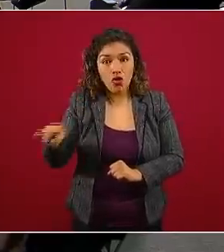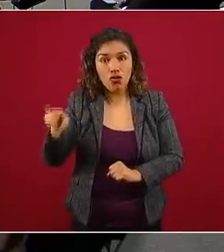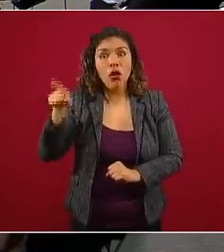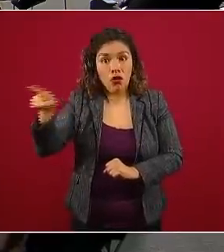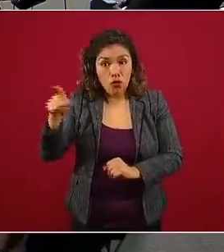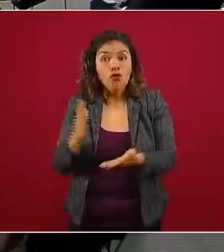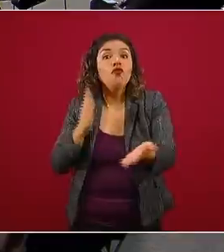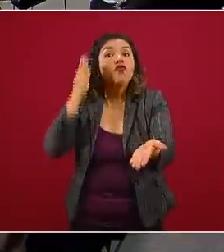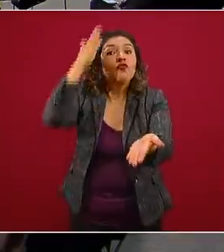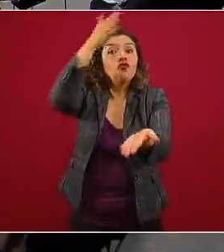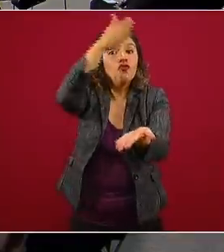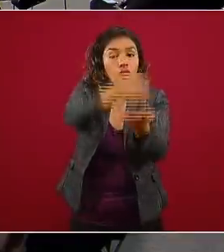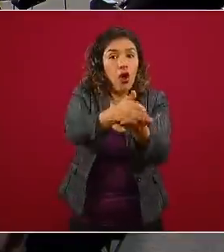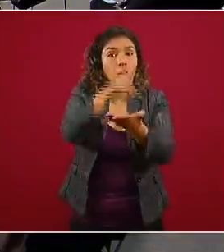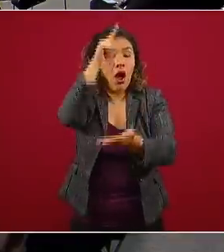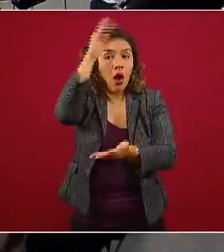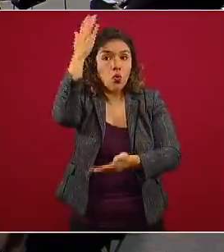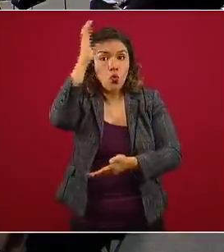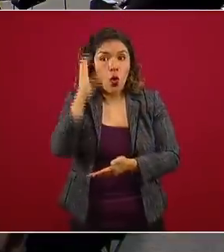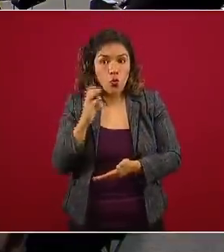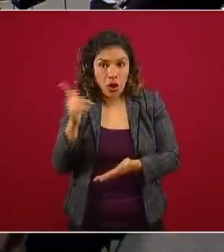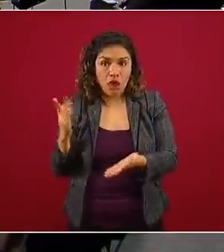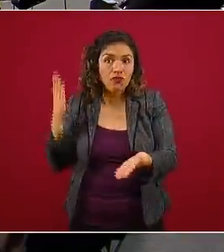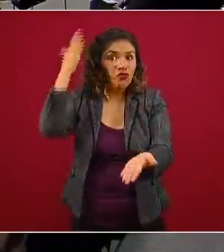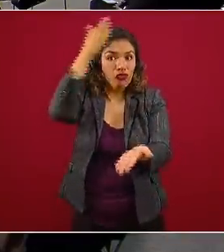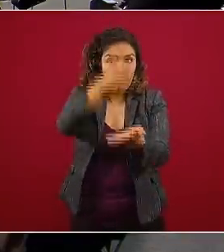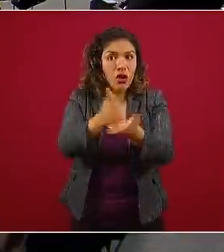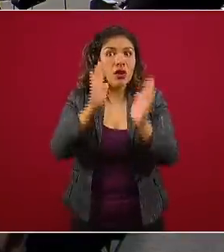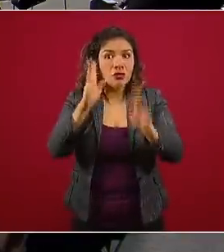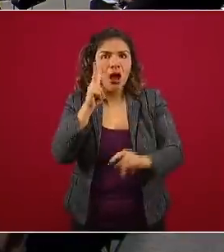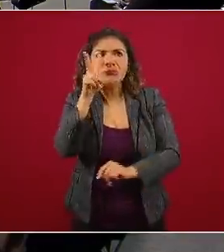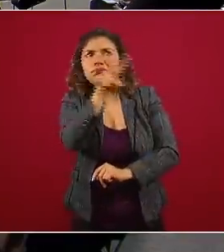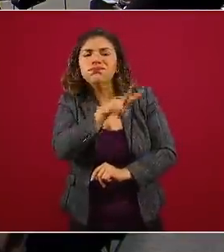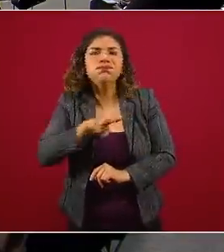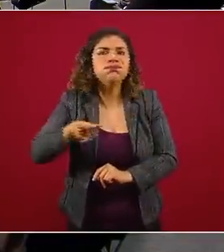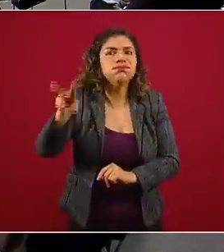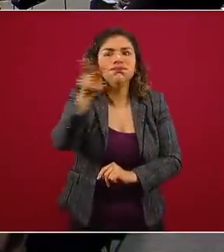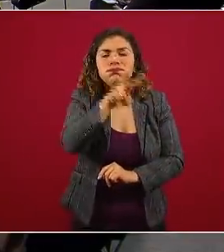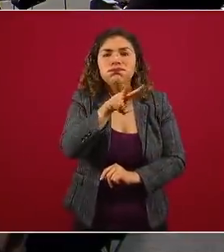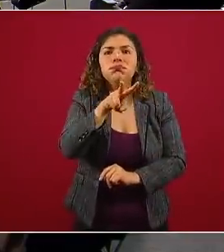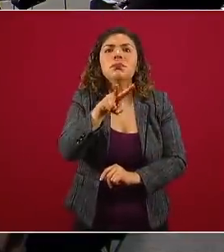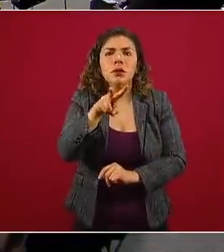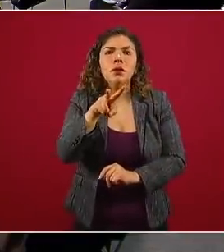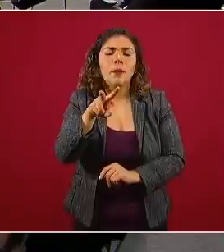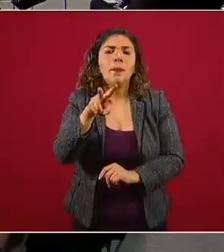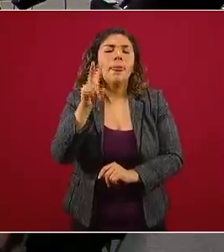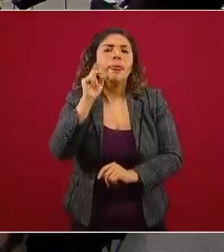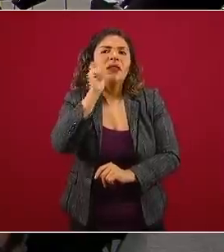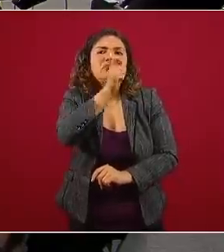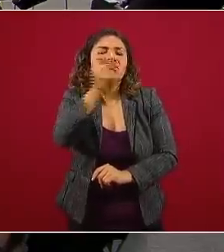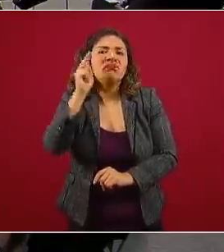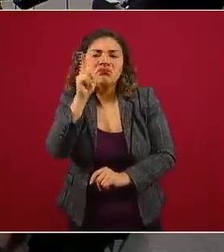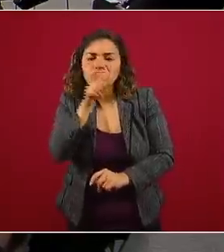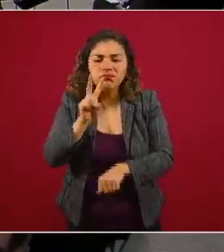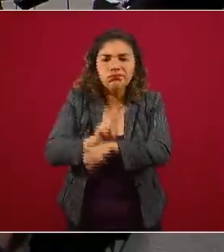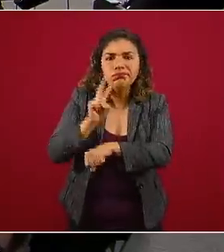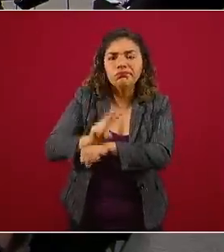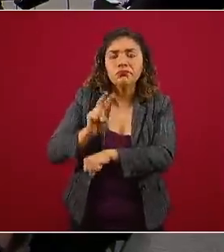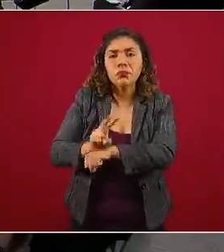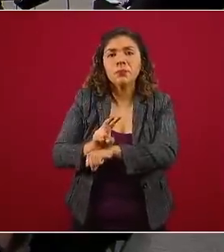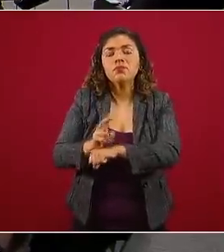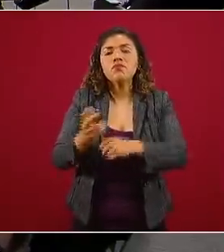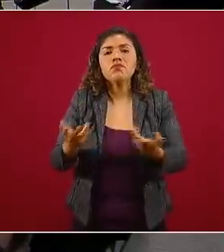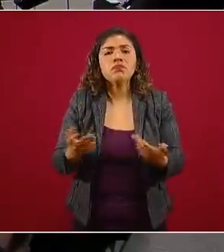trasladó a coahuila a coahuila estuvo por allá en una gira este